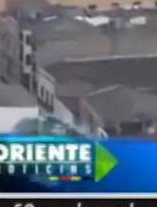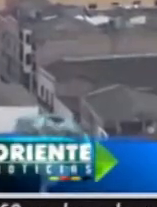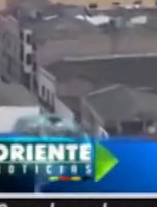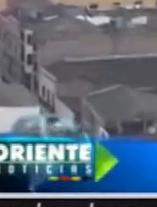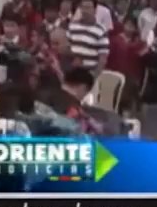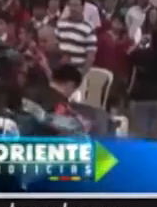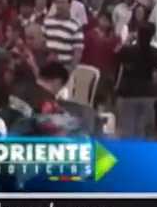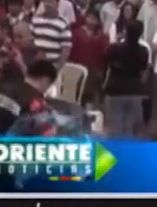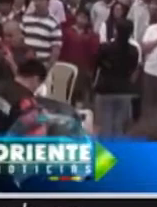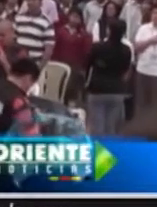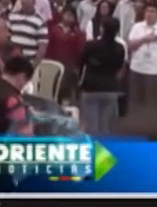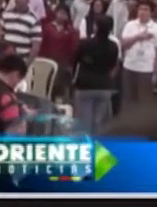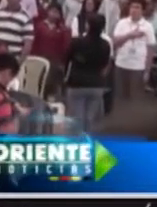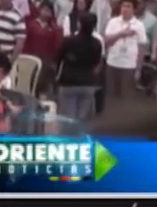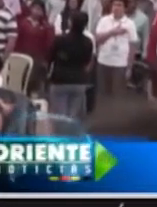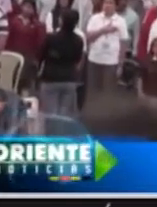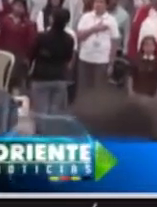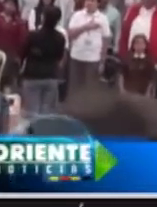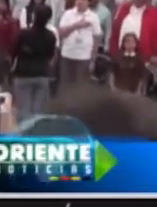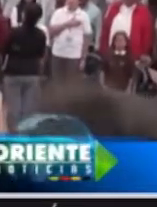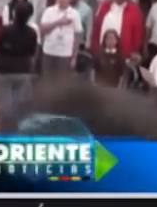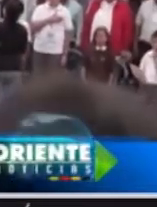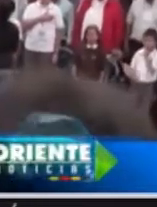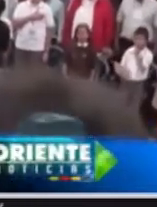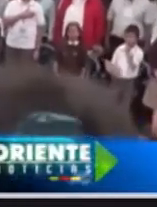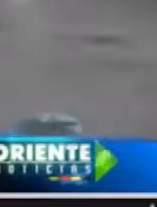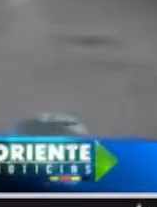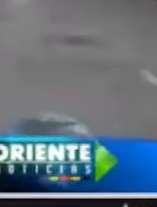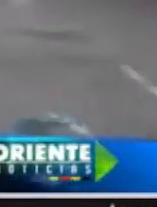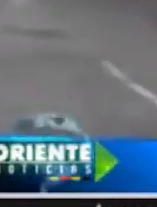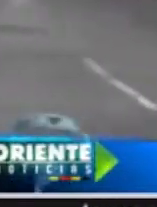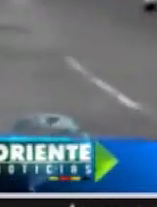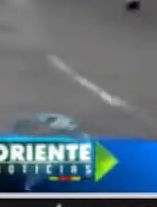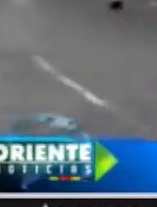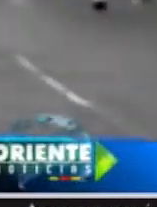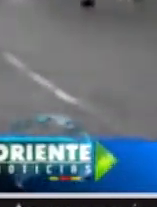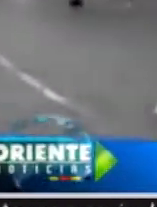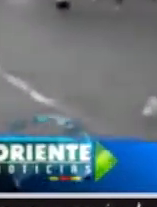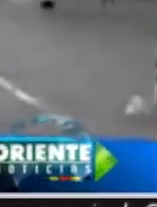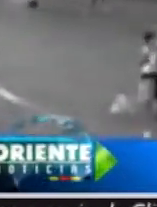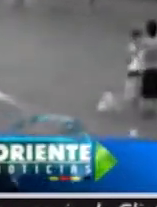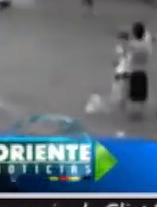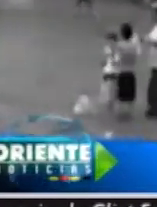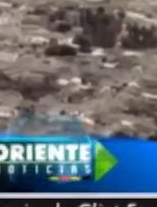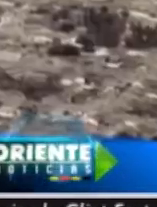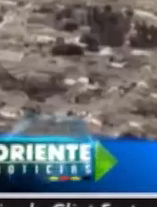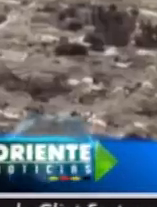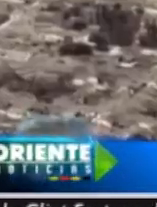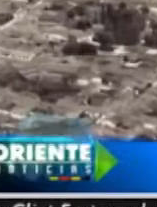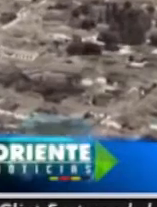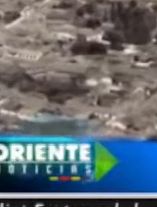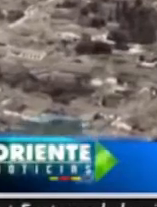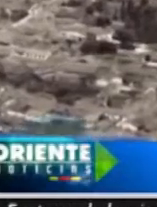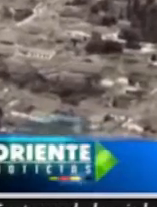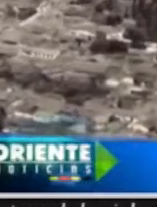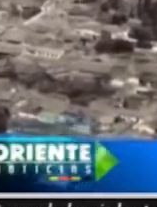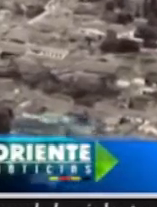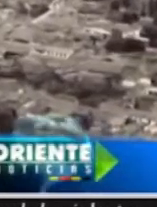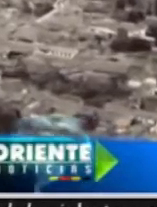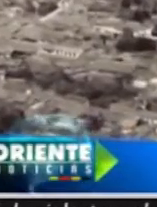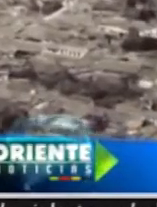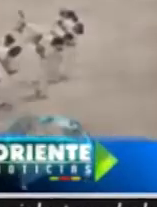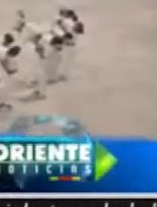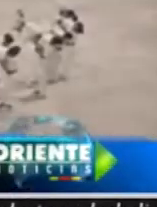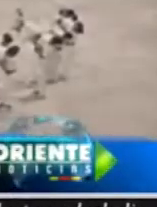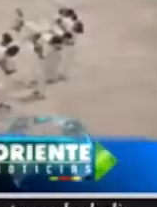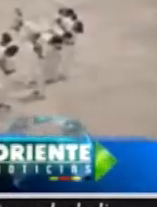pagar de mis amores. En la llanura o Valle de los Cercados, a orilla de la quebrada de Tequia,